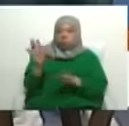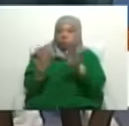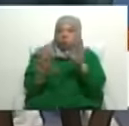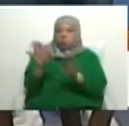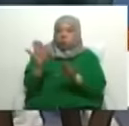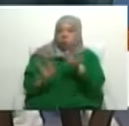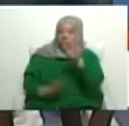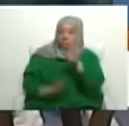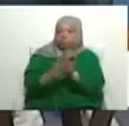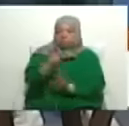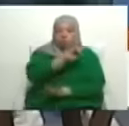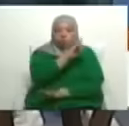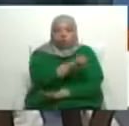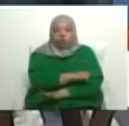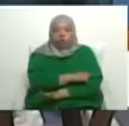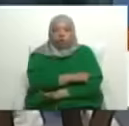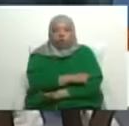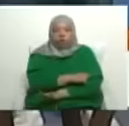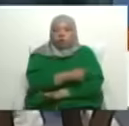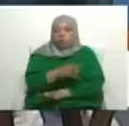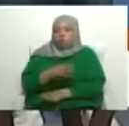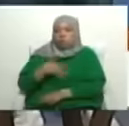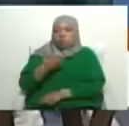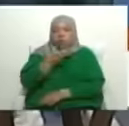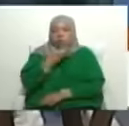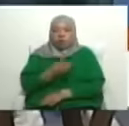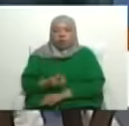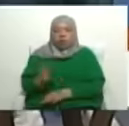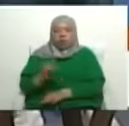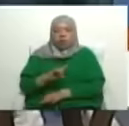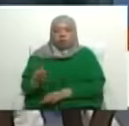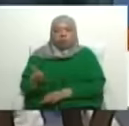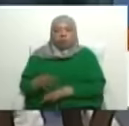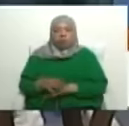se fortalezca, no tenemos derecho a celebrar la Navidad, no.